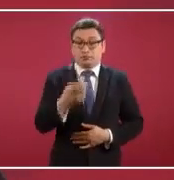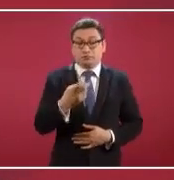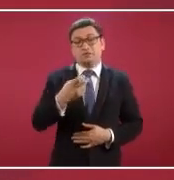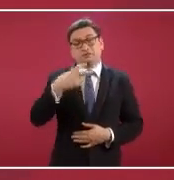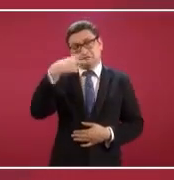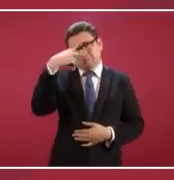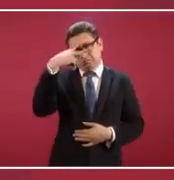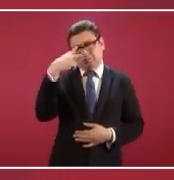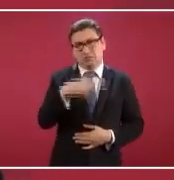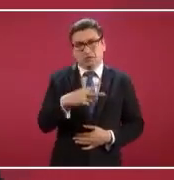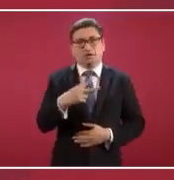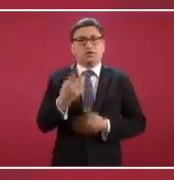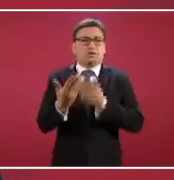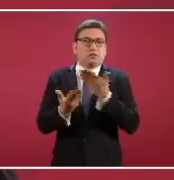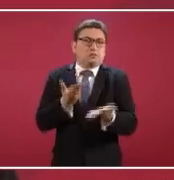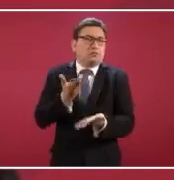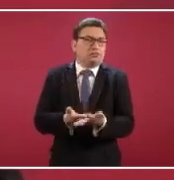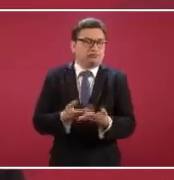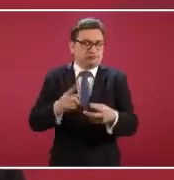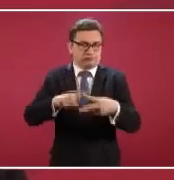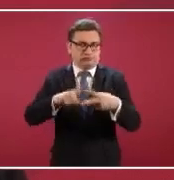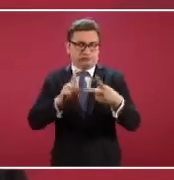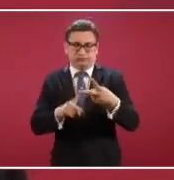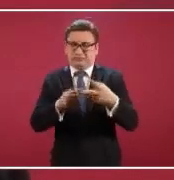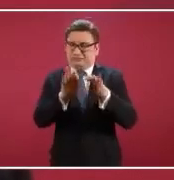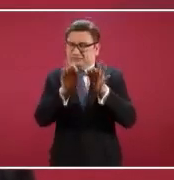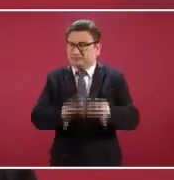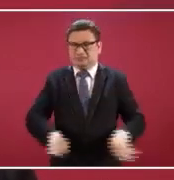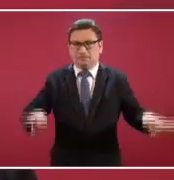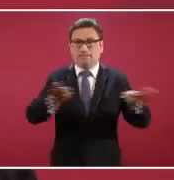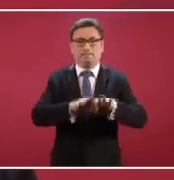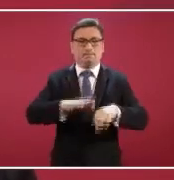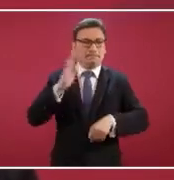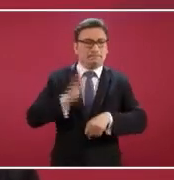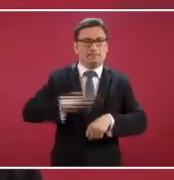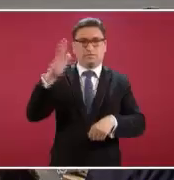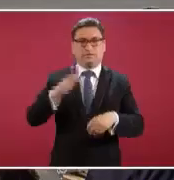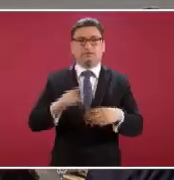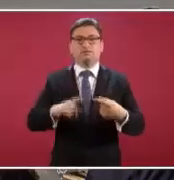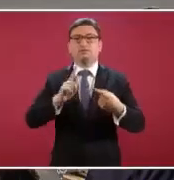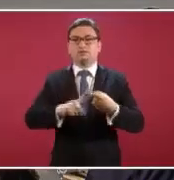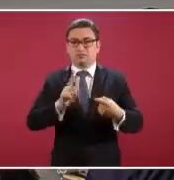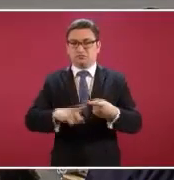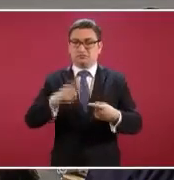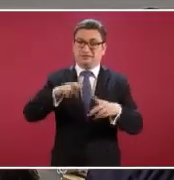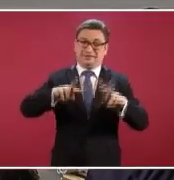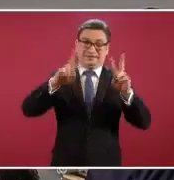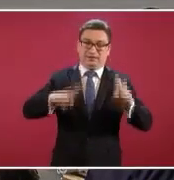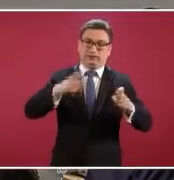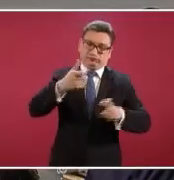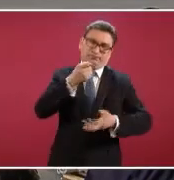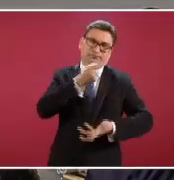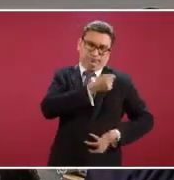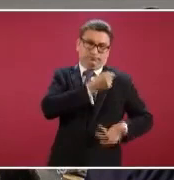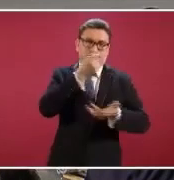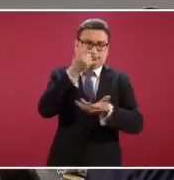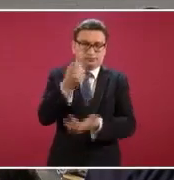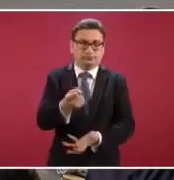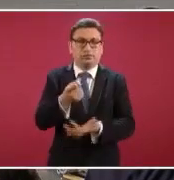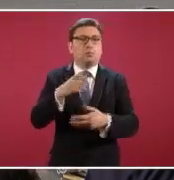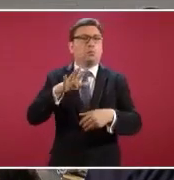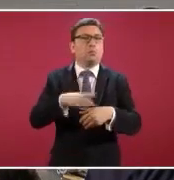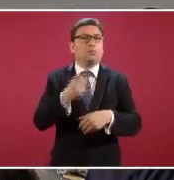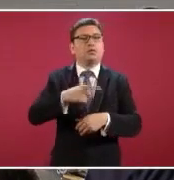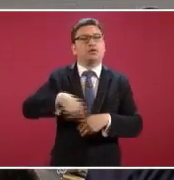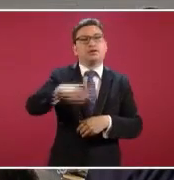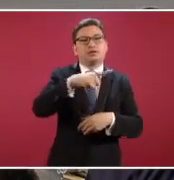entre muchas otras cosas, dos prioridades, que es el tema de los recursos, las finanzas de estas